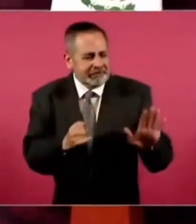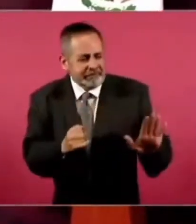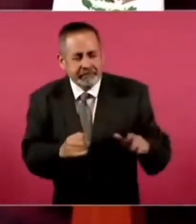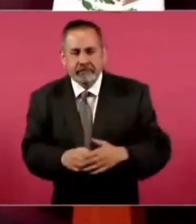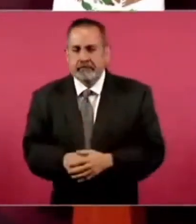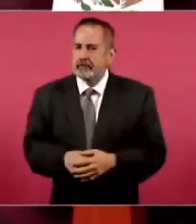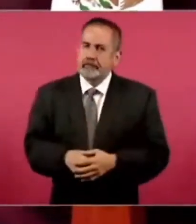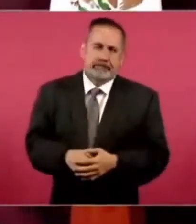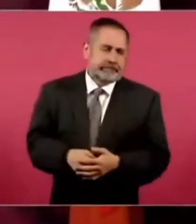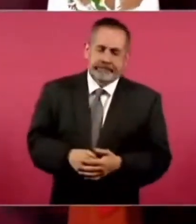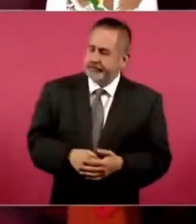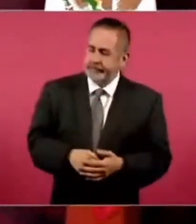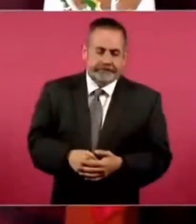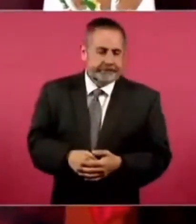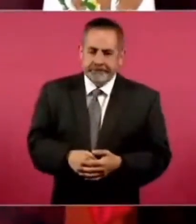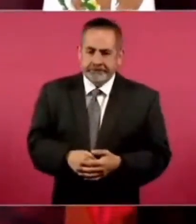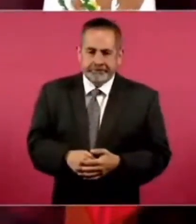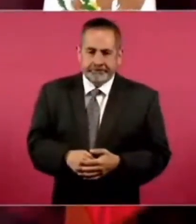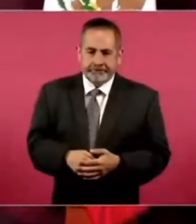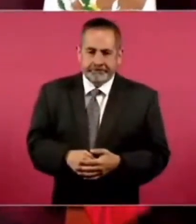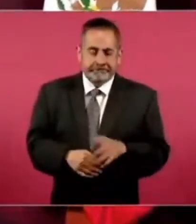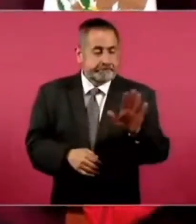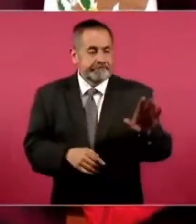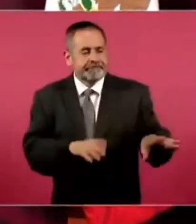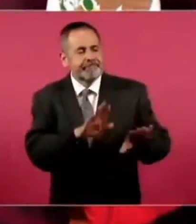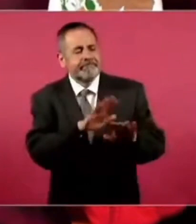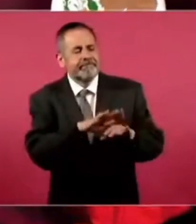Y hasta les pueden estar diciendo, tú nada más que